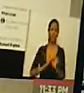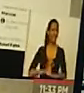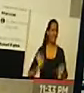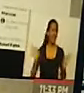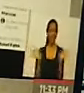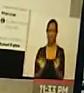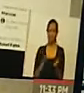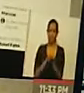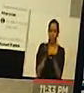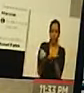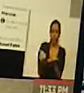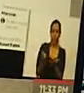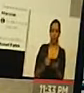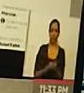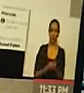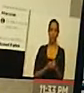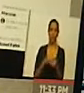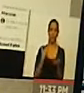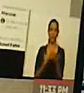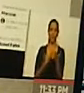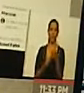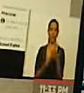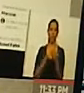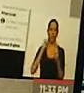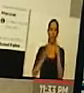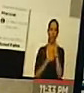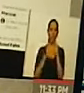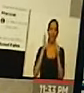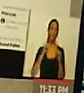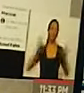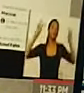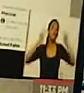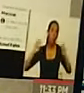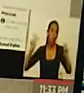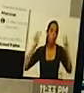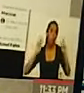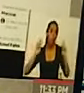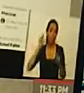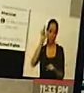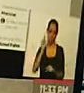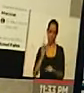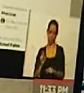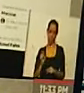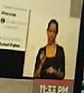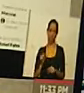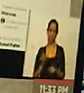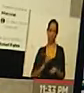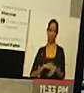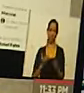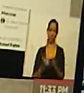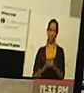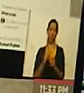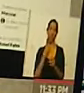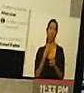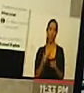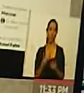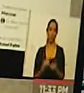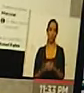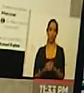eso, más que ese testimonio de Guaidó hablando con, o supuestamente hablando con alguien, porque no lo puso en altavoz, y